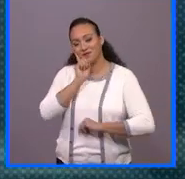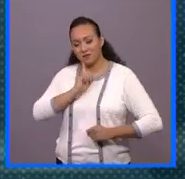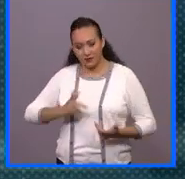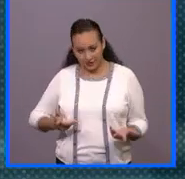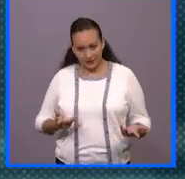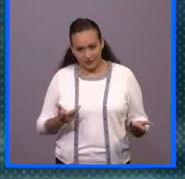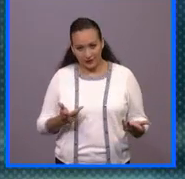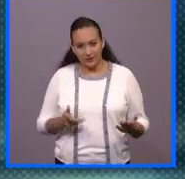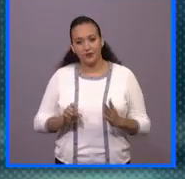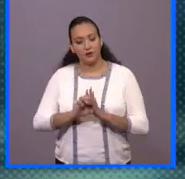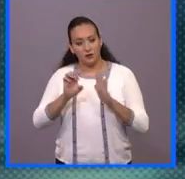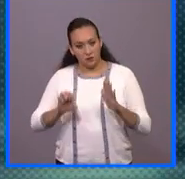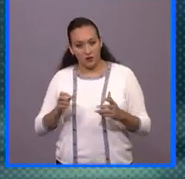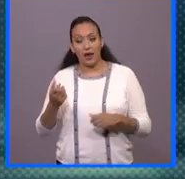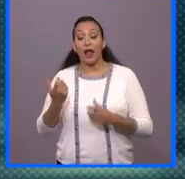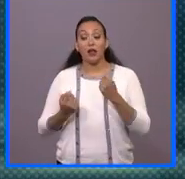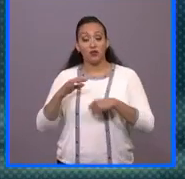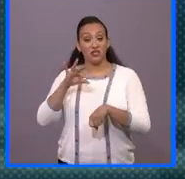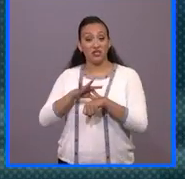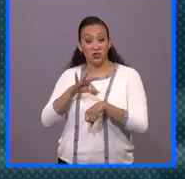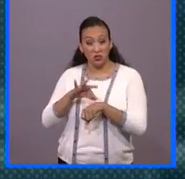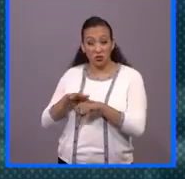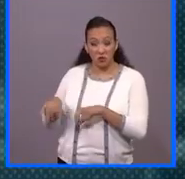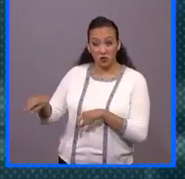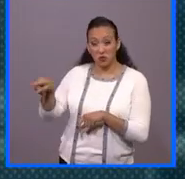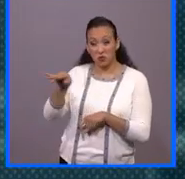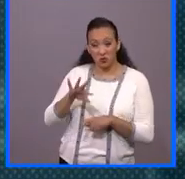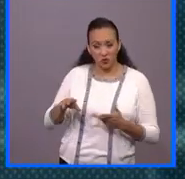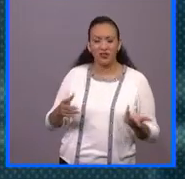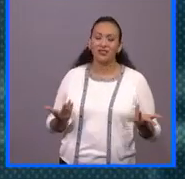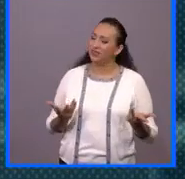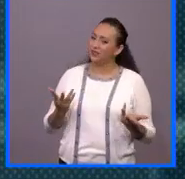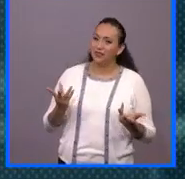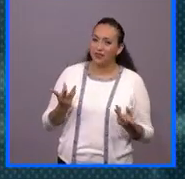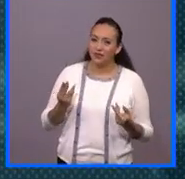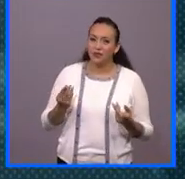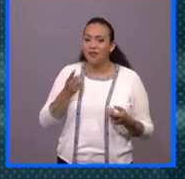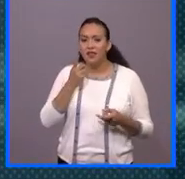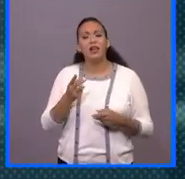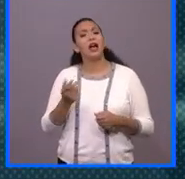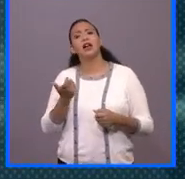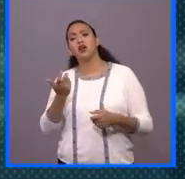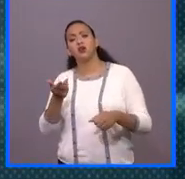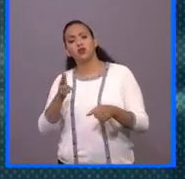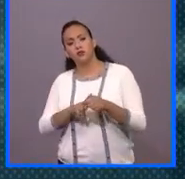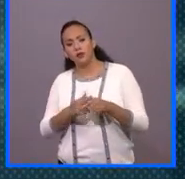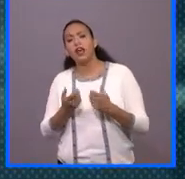enfatizar que la violencia obstétrica no es una respuesta natural a recursos inadecuados u